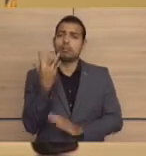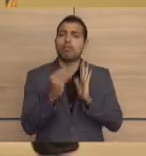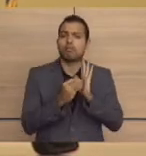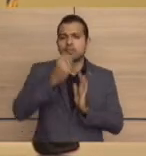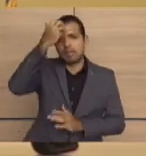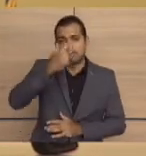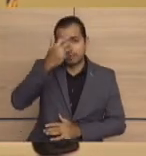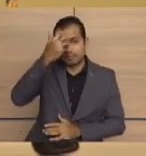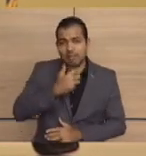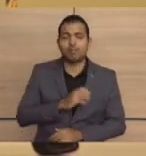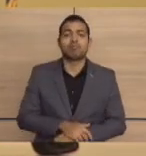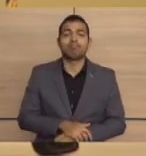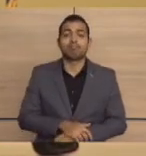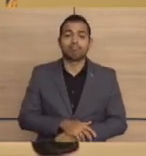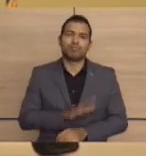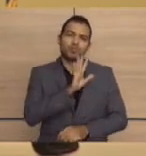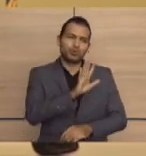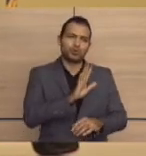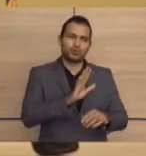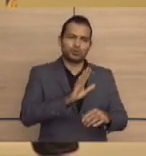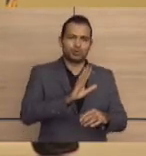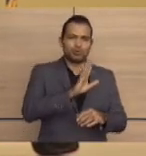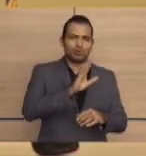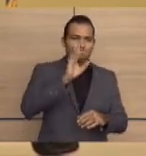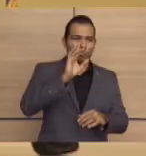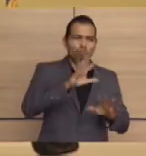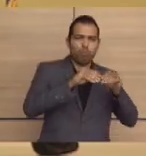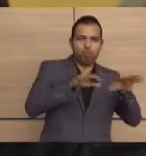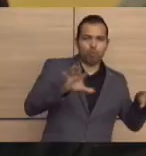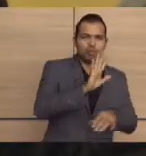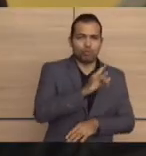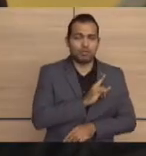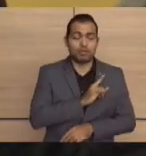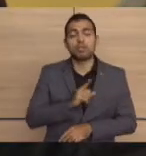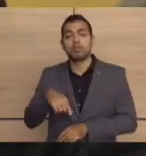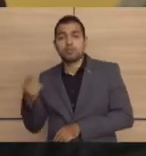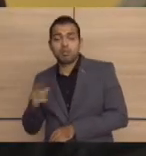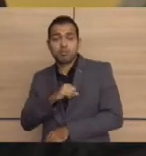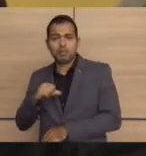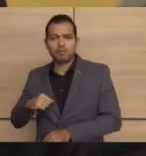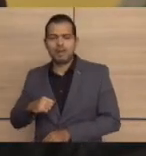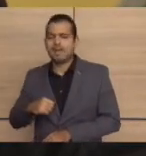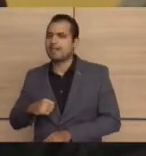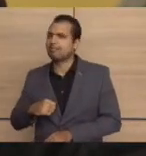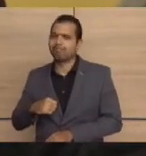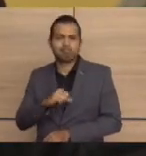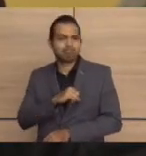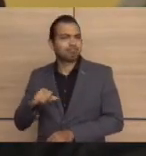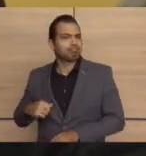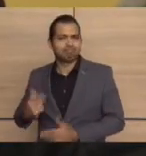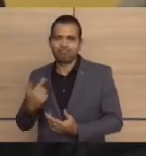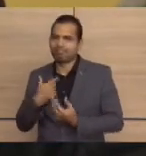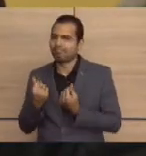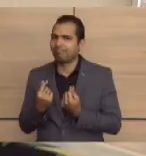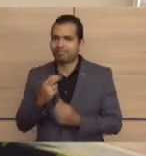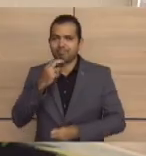costo. Sin embargo, me di cuenta que no era mi historia, sino que era la de muchos jóvenes más de la ciudad y del país. Por eso fue